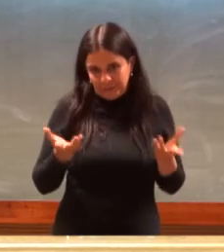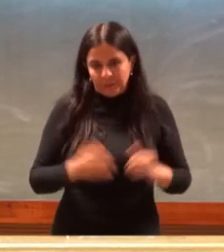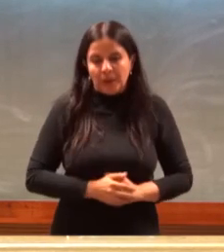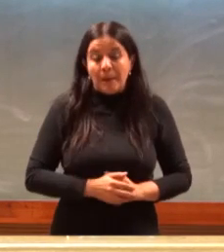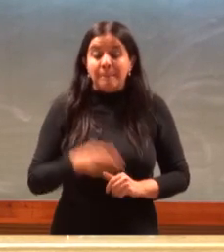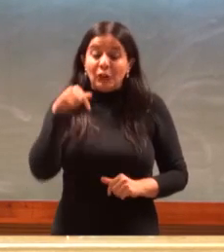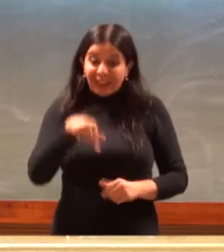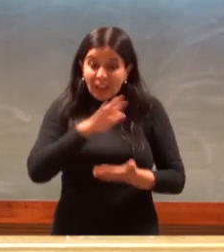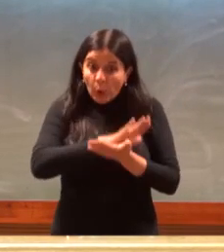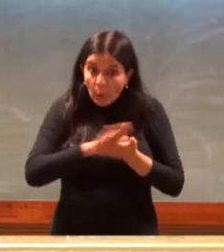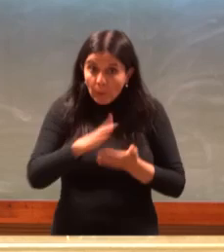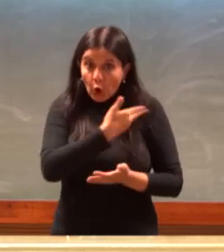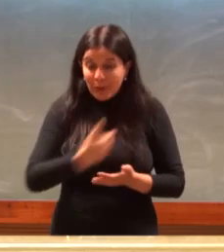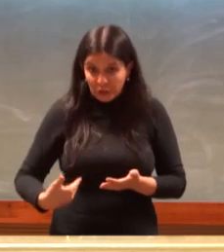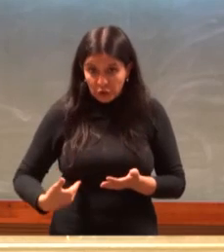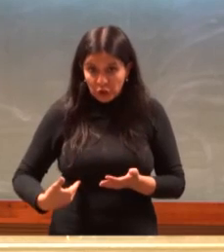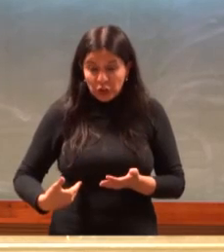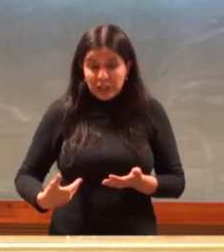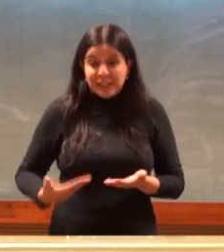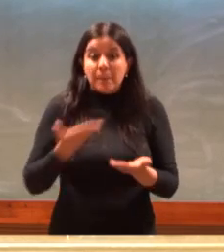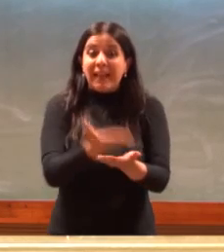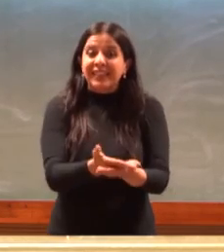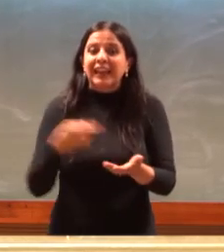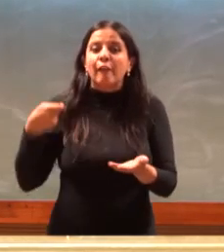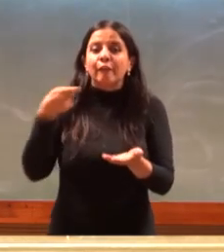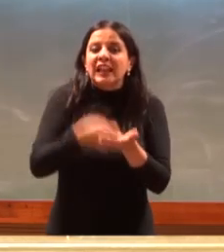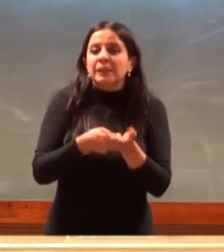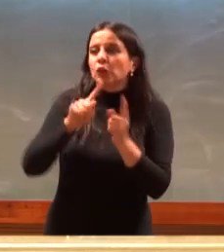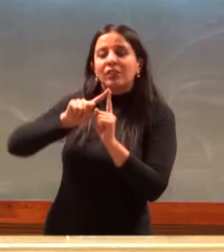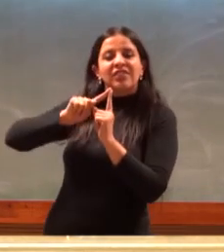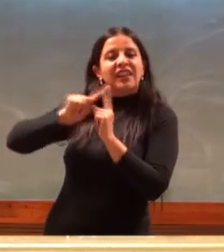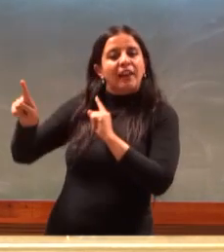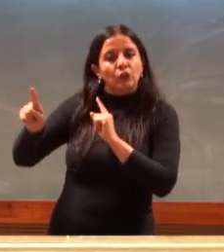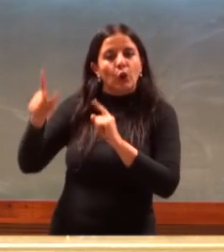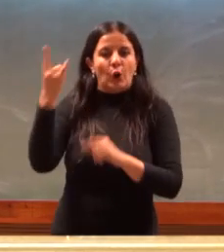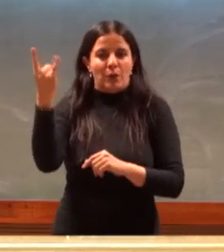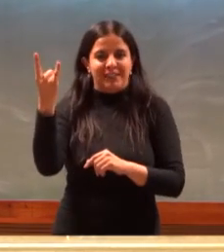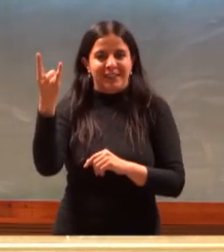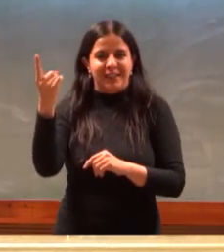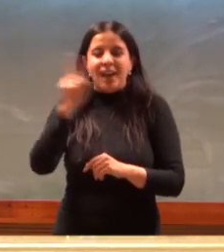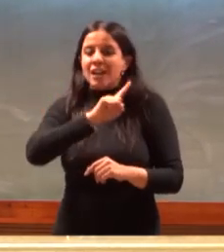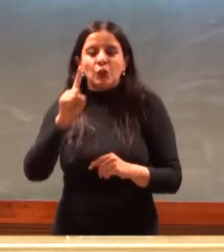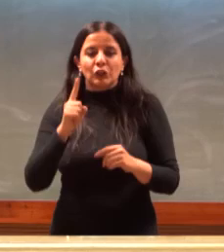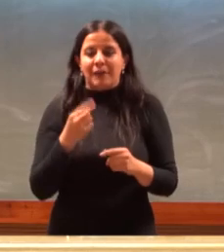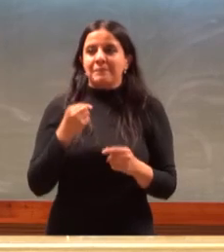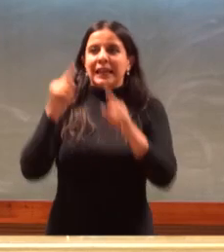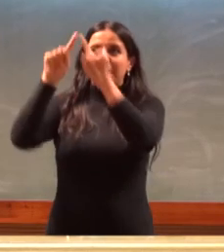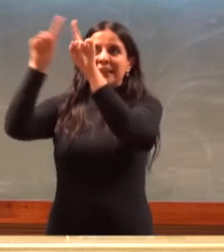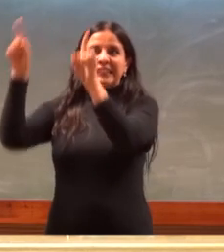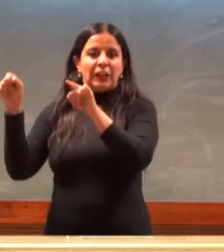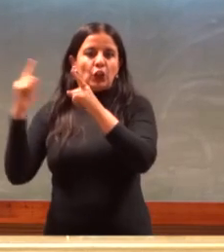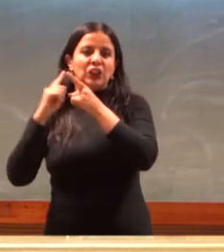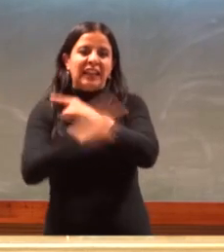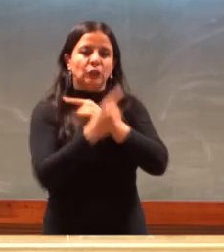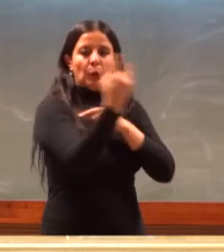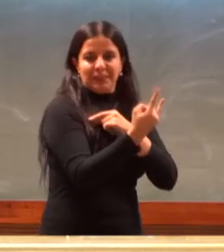gobierno lo que se plantea es que el financiamiento va a ser con la universidad y no con las facultades y no a partir de programas sino